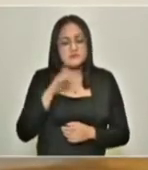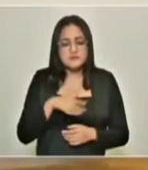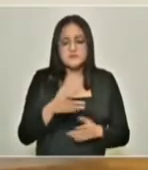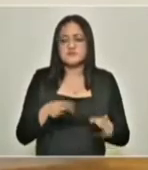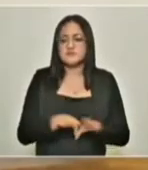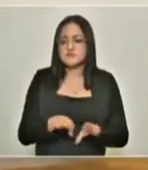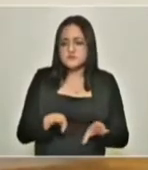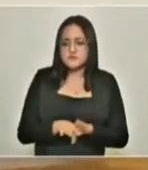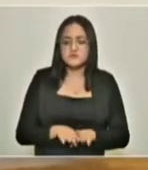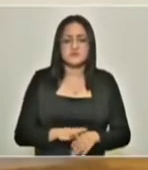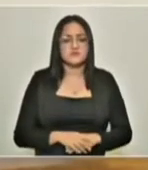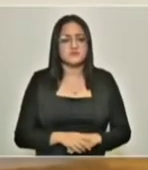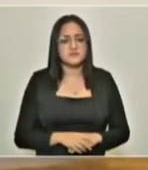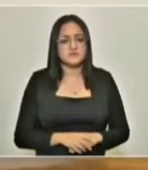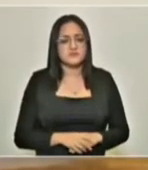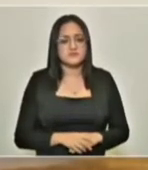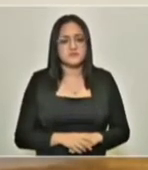salidas,